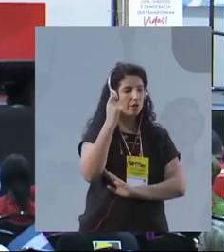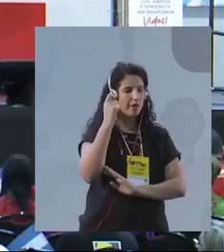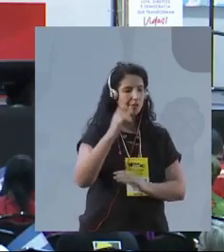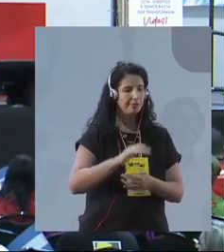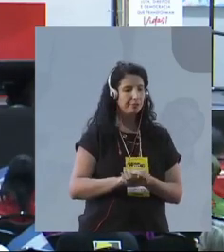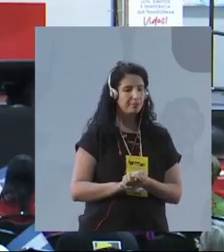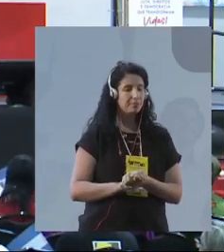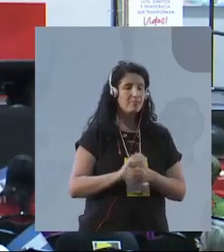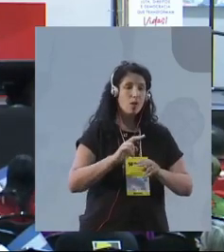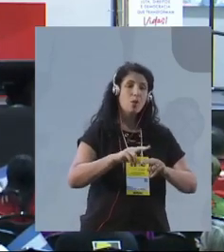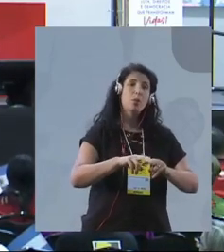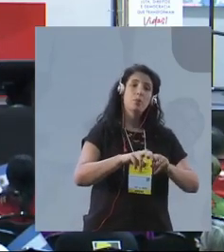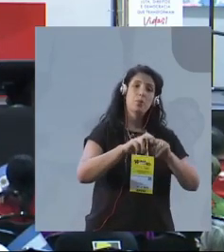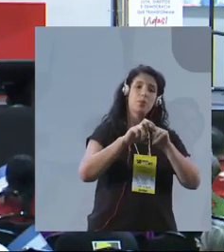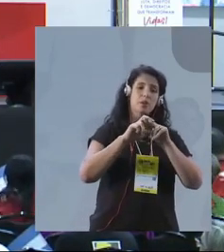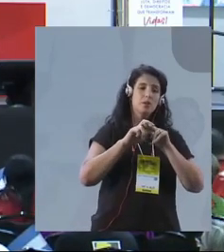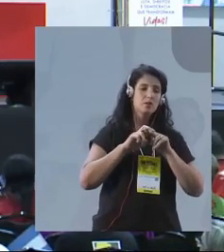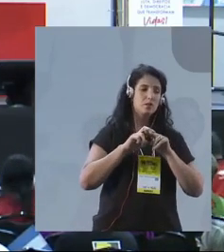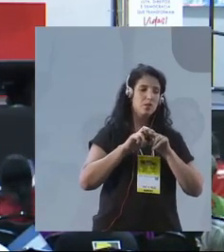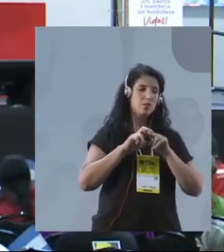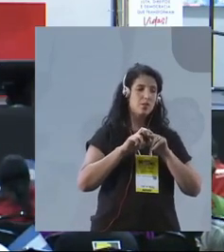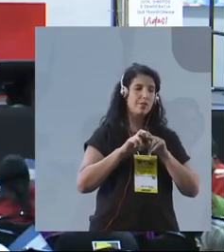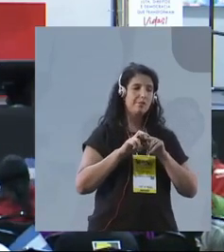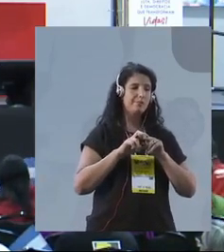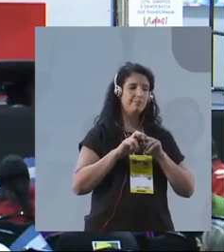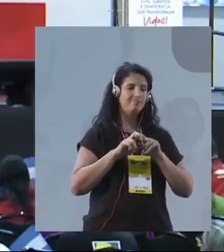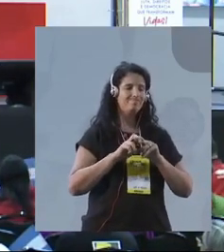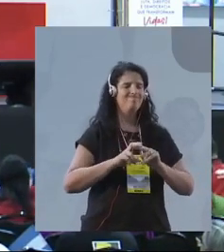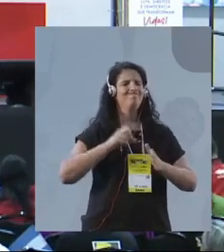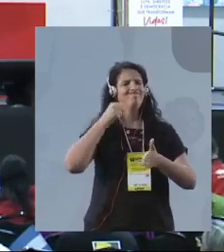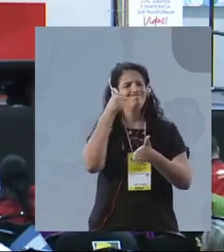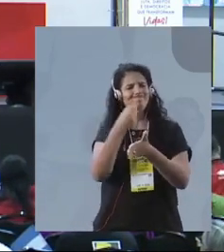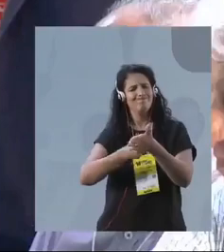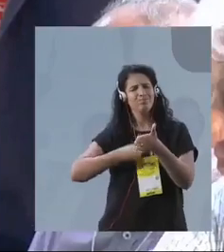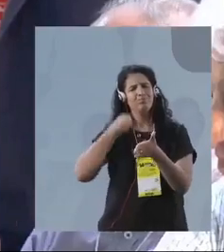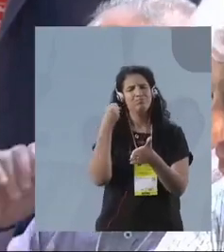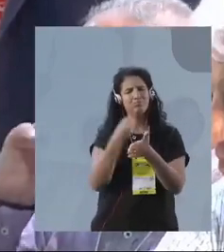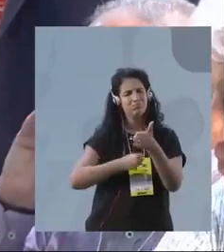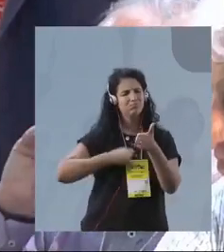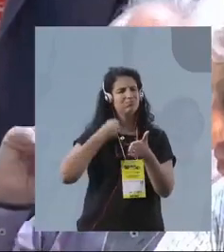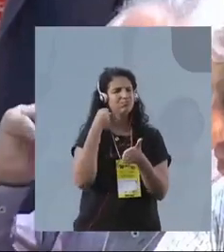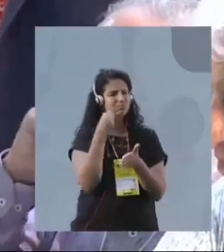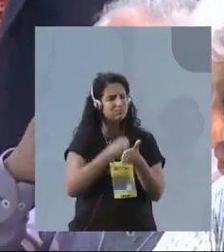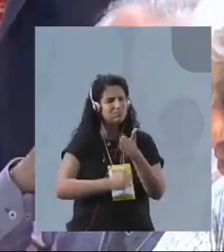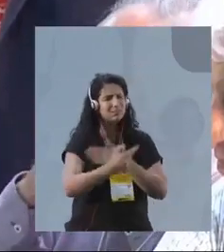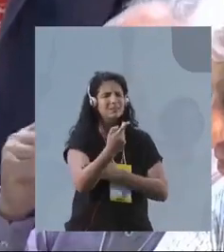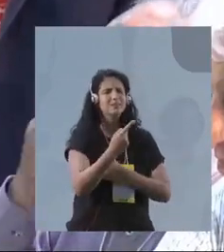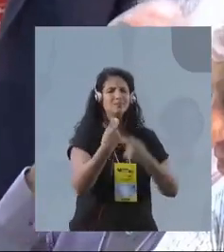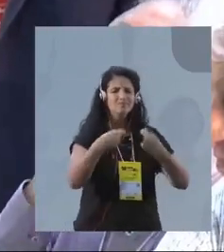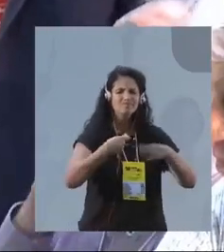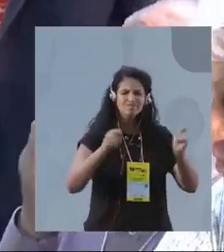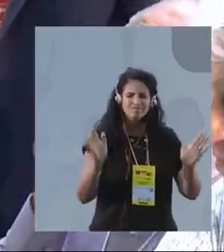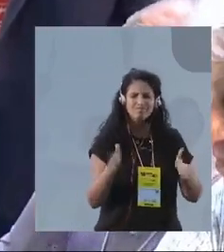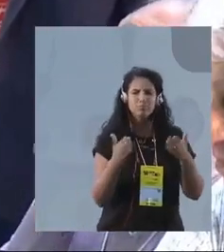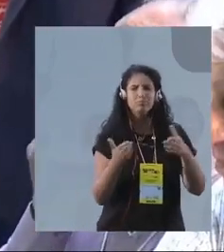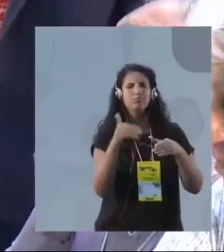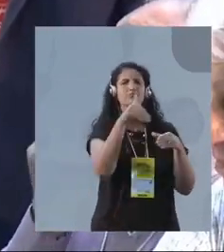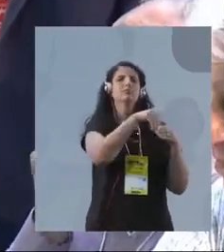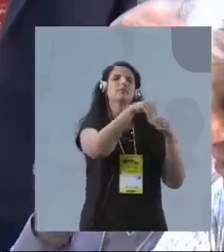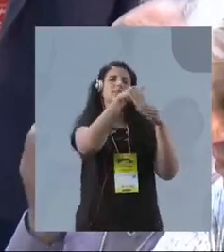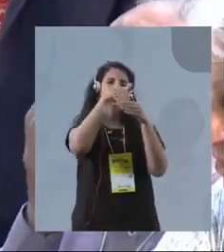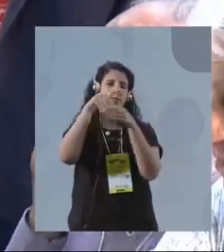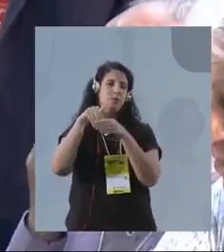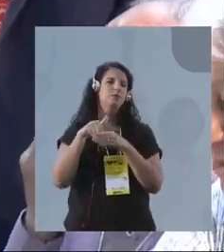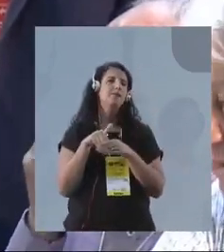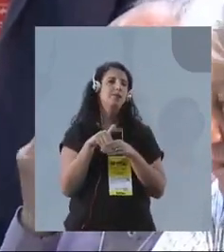eso es una batalla que vamos a dar en la elección,